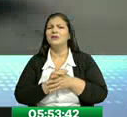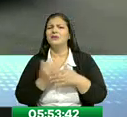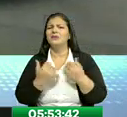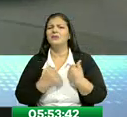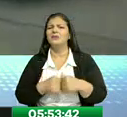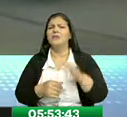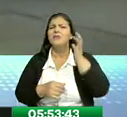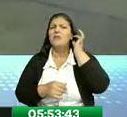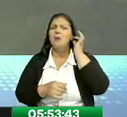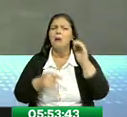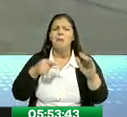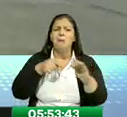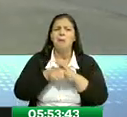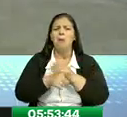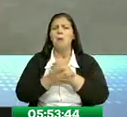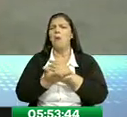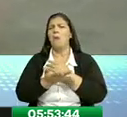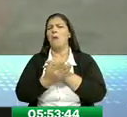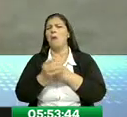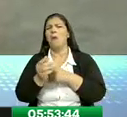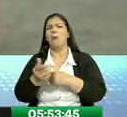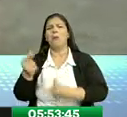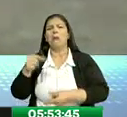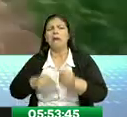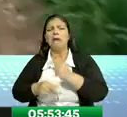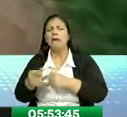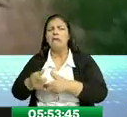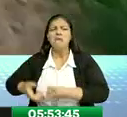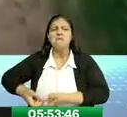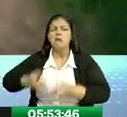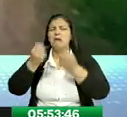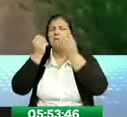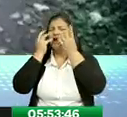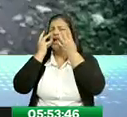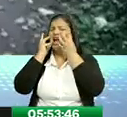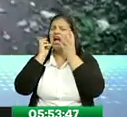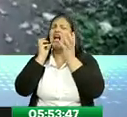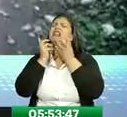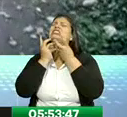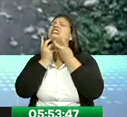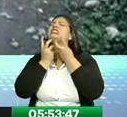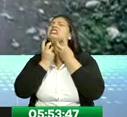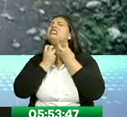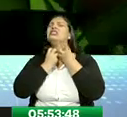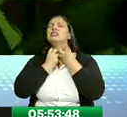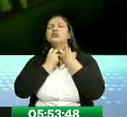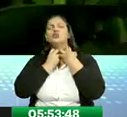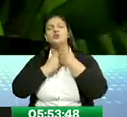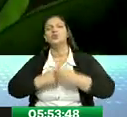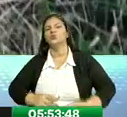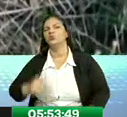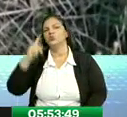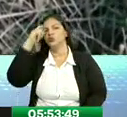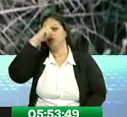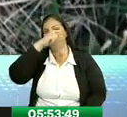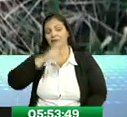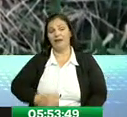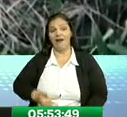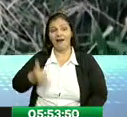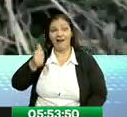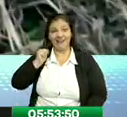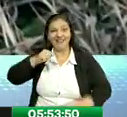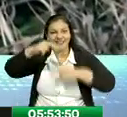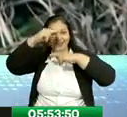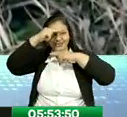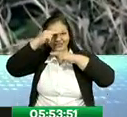femicidios. Ahí el día de ayer también pusimos una nota precisamente que lo daba aquí en la información, donde una pareja sentimental,